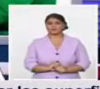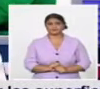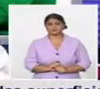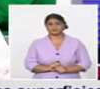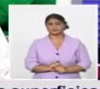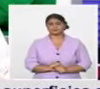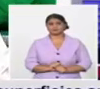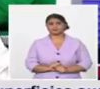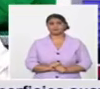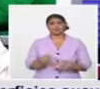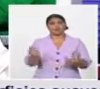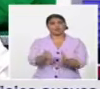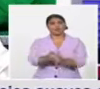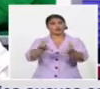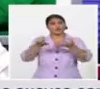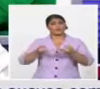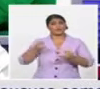confirman ayer